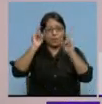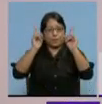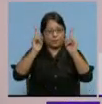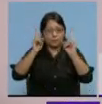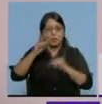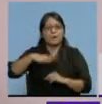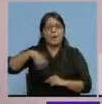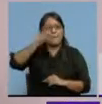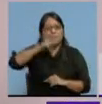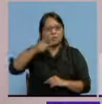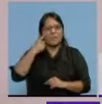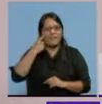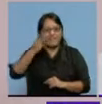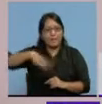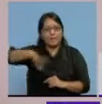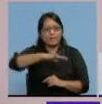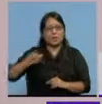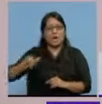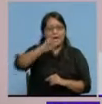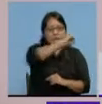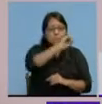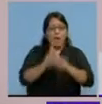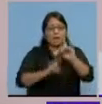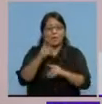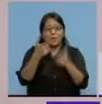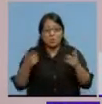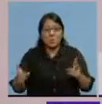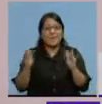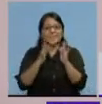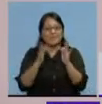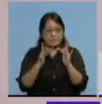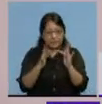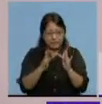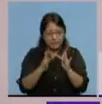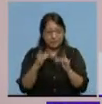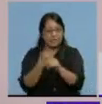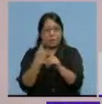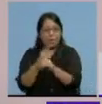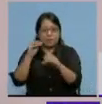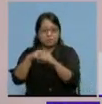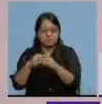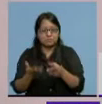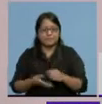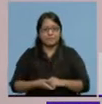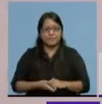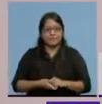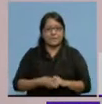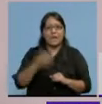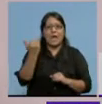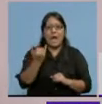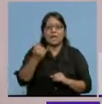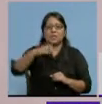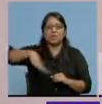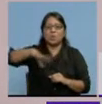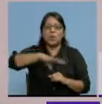Alto Comedero, que a lo mejor no tiene el acceso a Internet, hay una delegación de ANSES